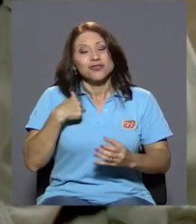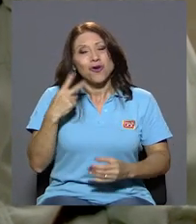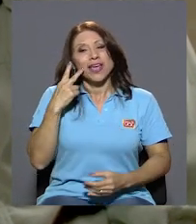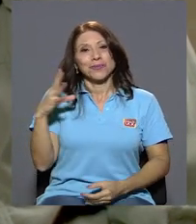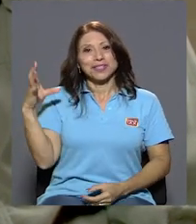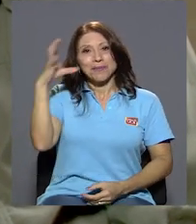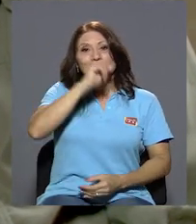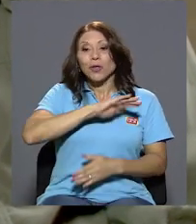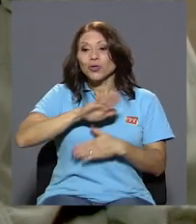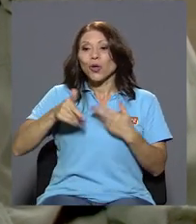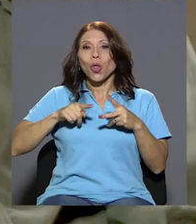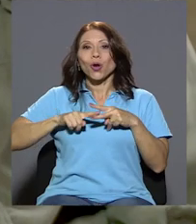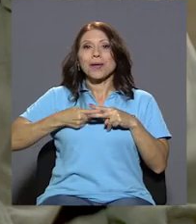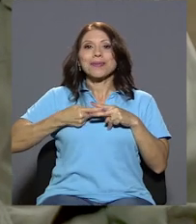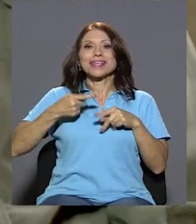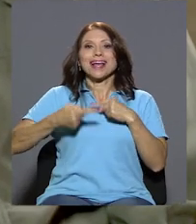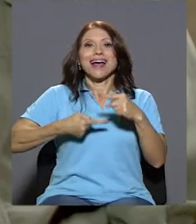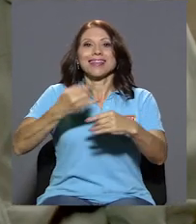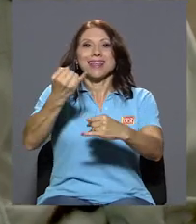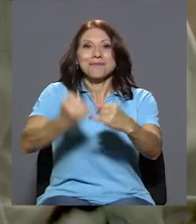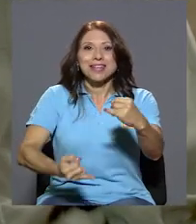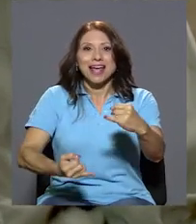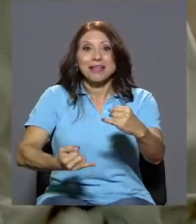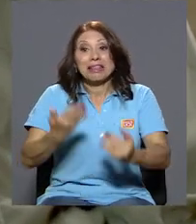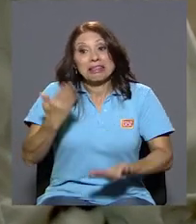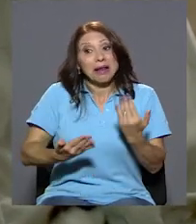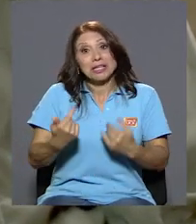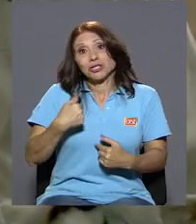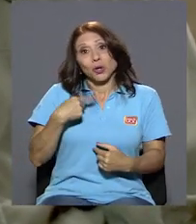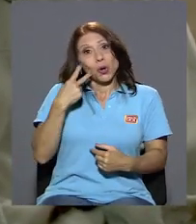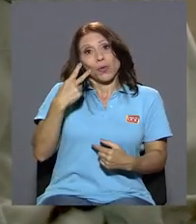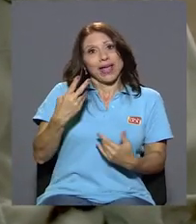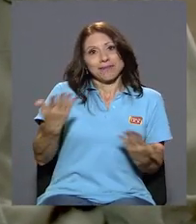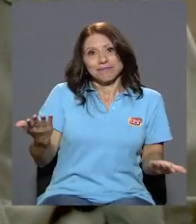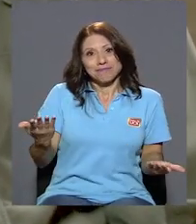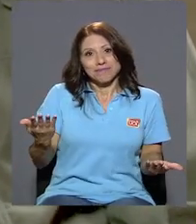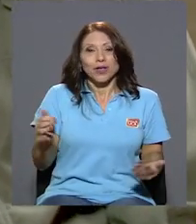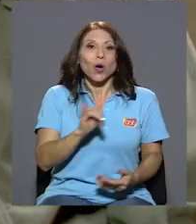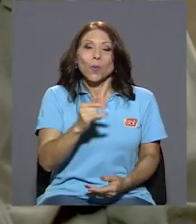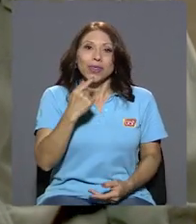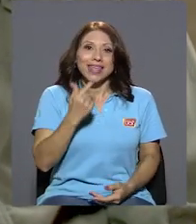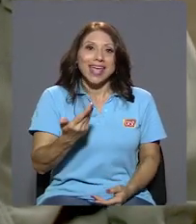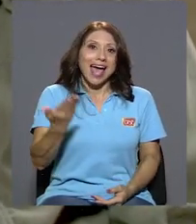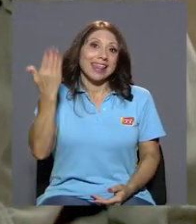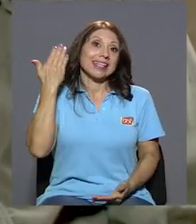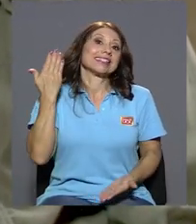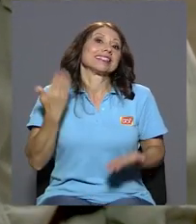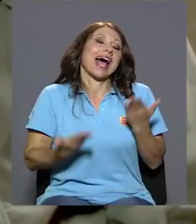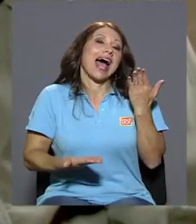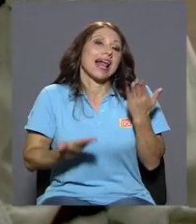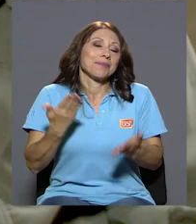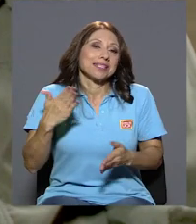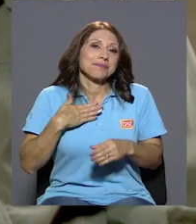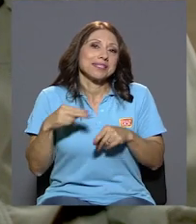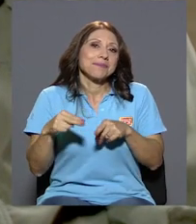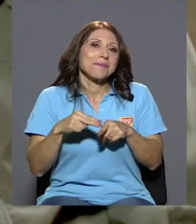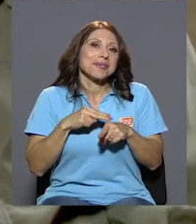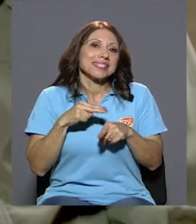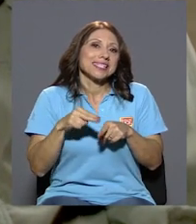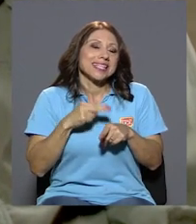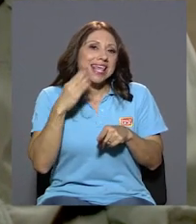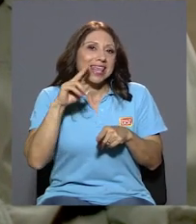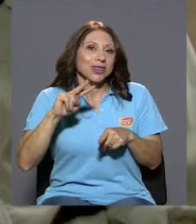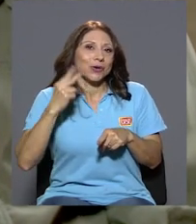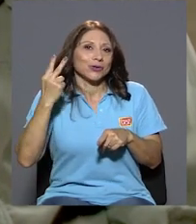que todo lo que empieza a terminar puede hacer que no lo llegue a ver como dije antes posible tal vez mis bisnietos